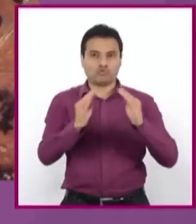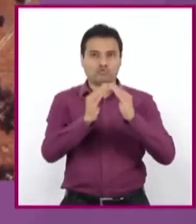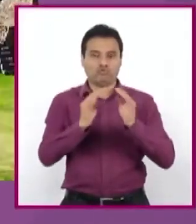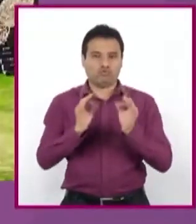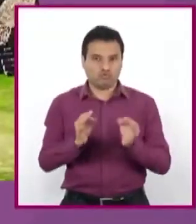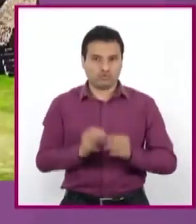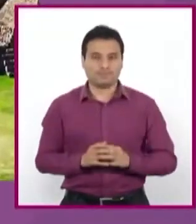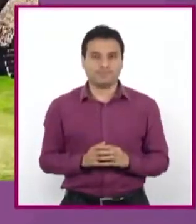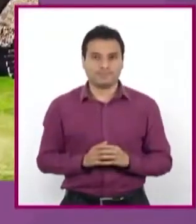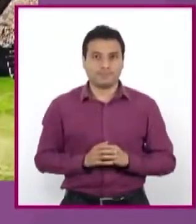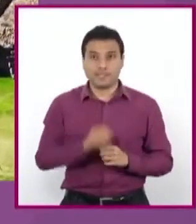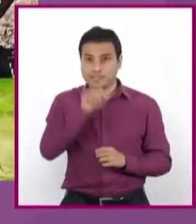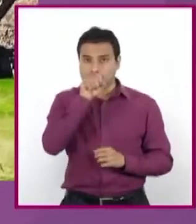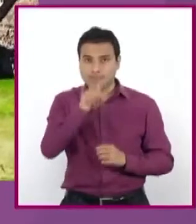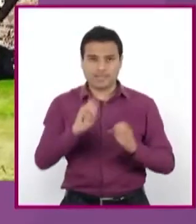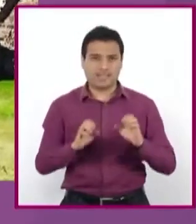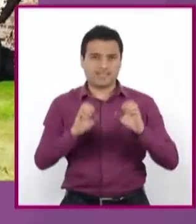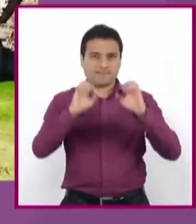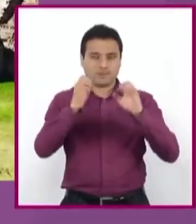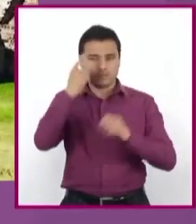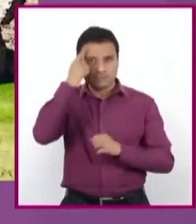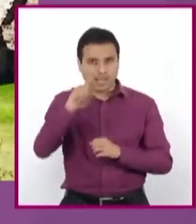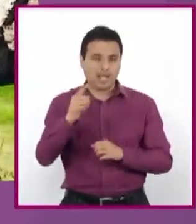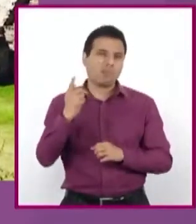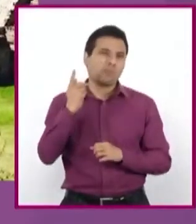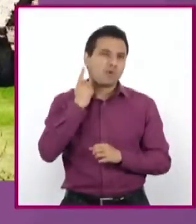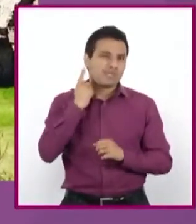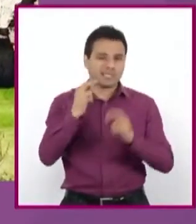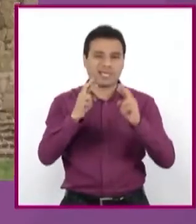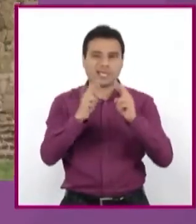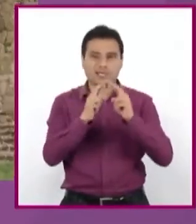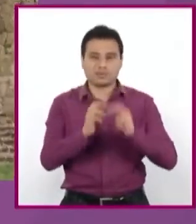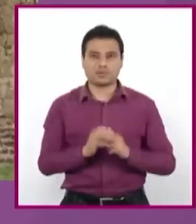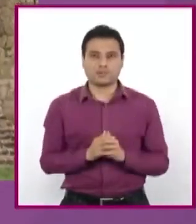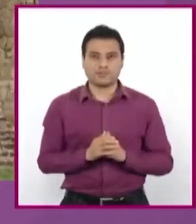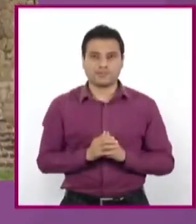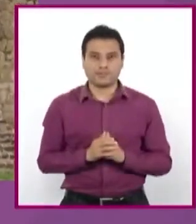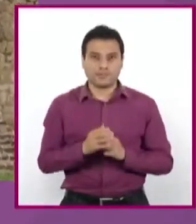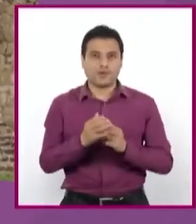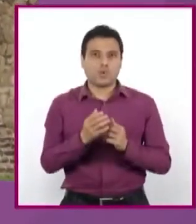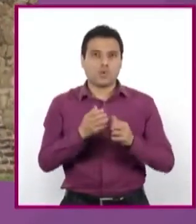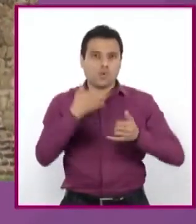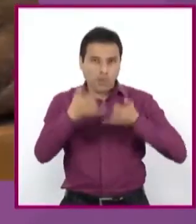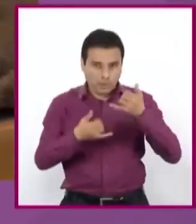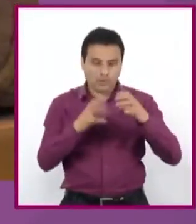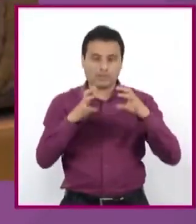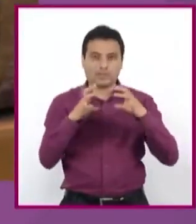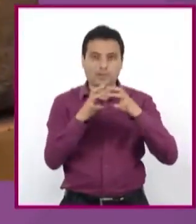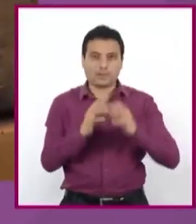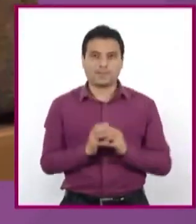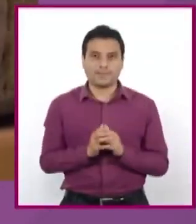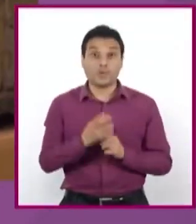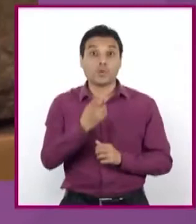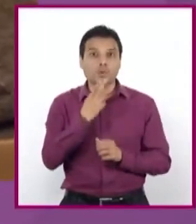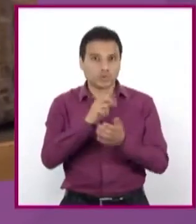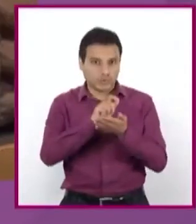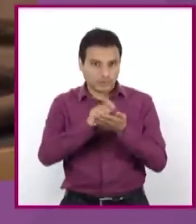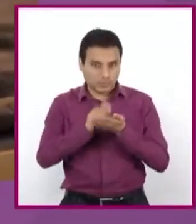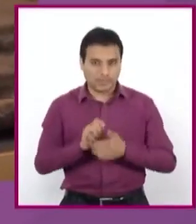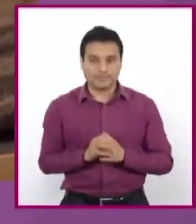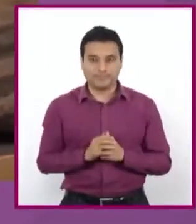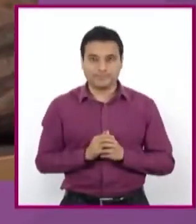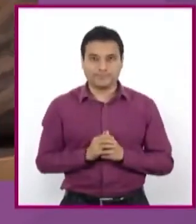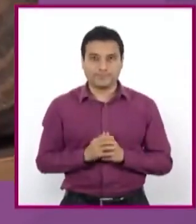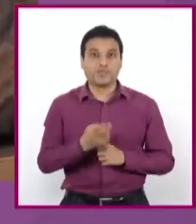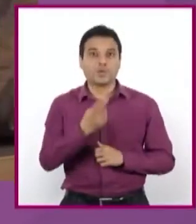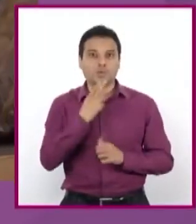piramidales, edificios con funciones políticas y religiosas, juego de pelota, uso de la escritura,